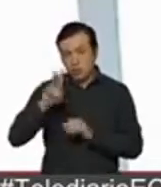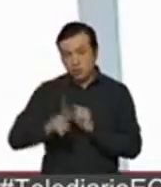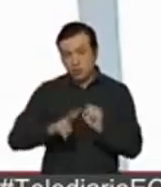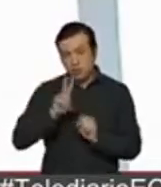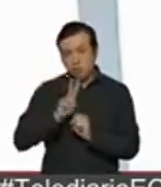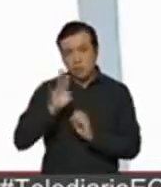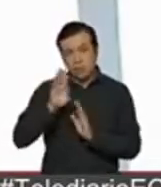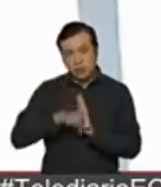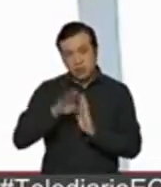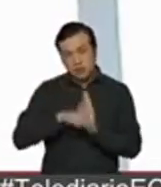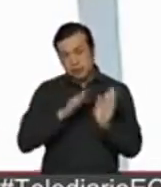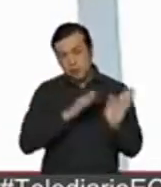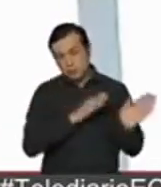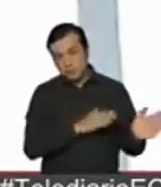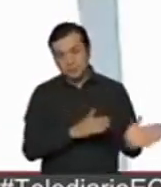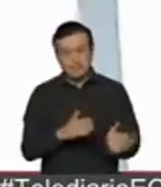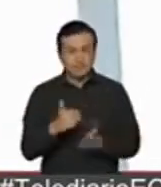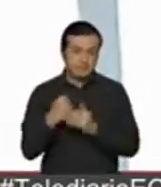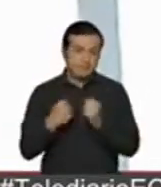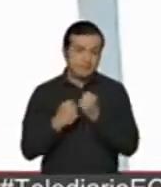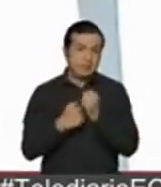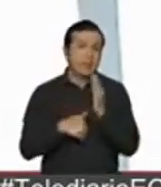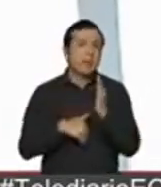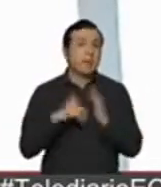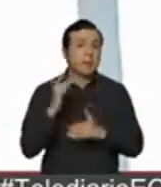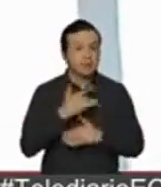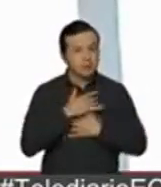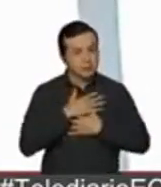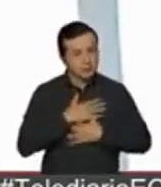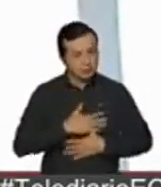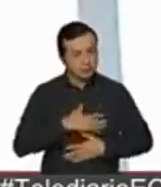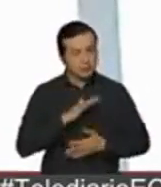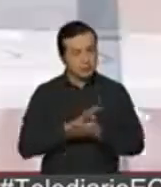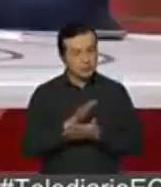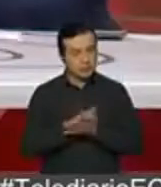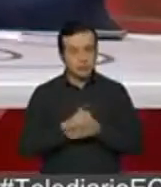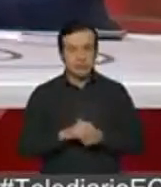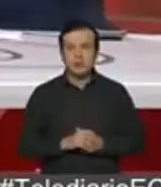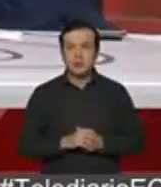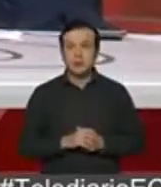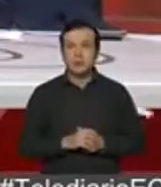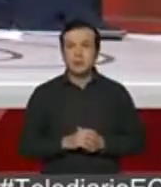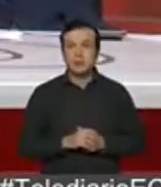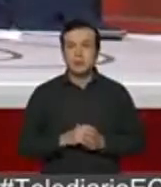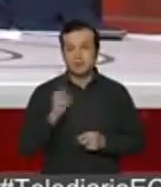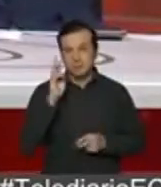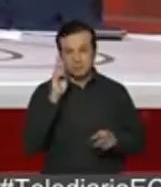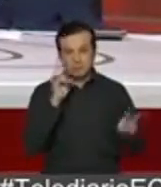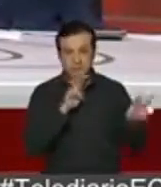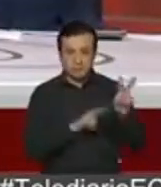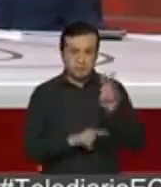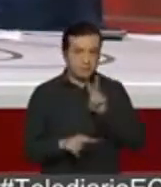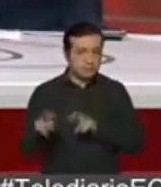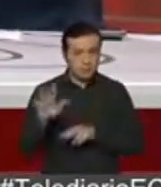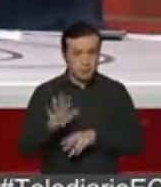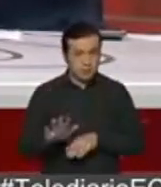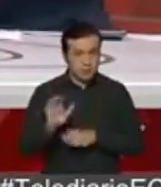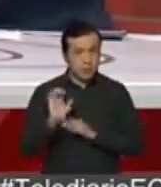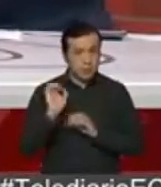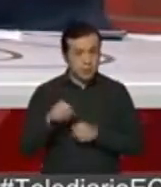años, a fin de tener un poco más de alivio en la caja fiscal. ¿Hay un escenario propicio para que Ecuador